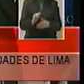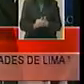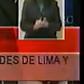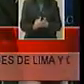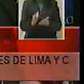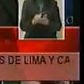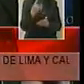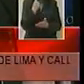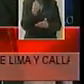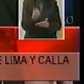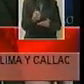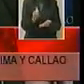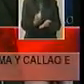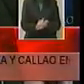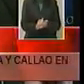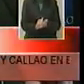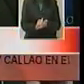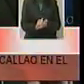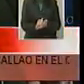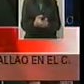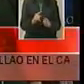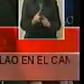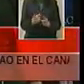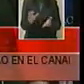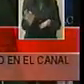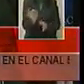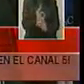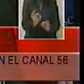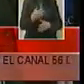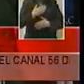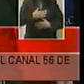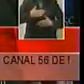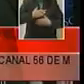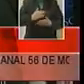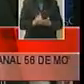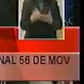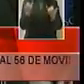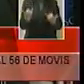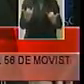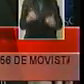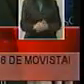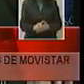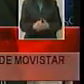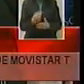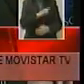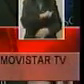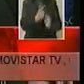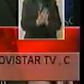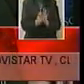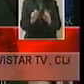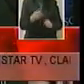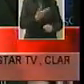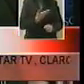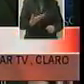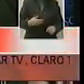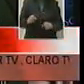que él iba a dirigir y que los resultados no han sido nada satisfactorios, ahora el legislativo dice, bueno, si el